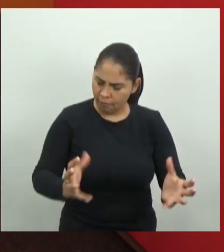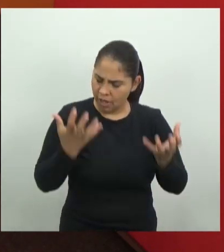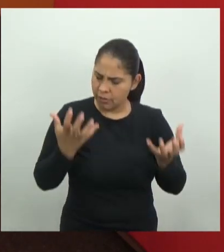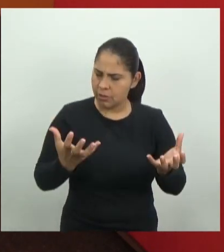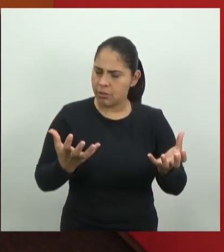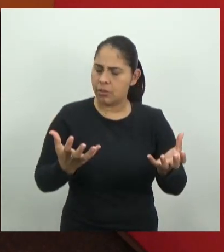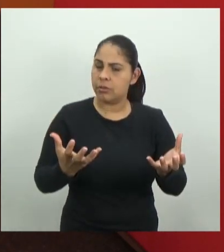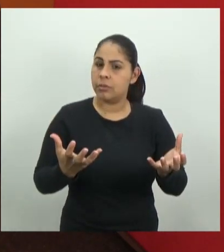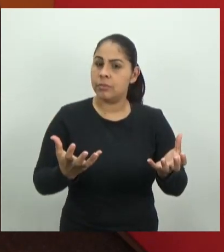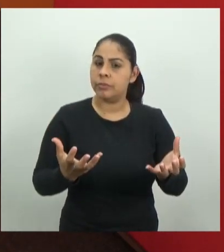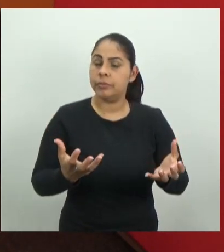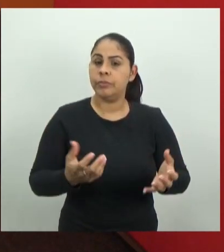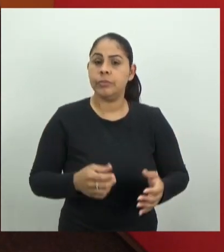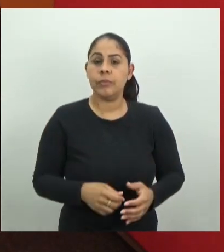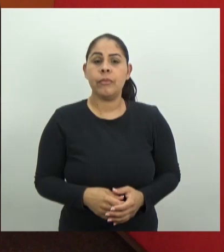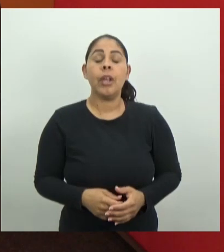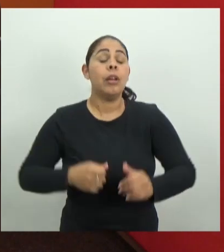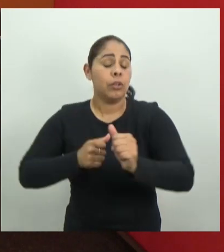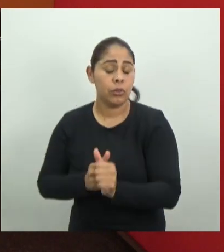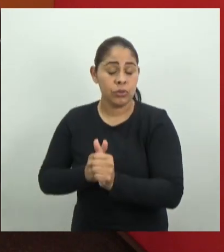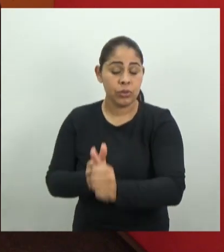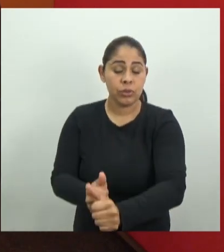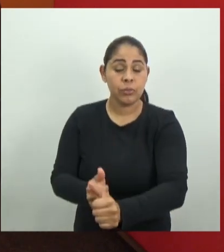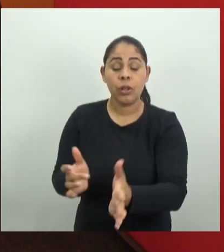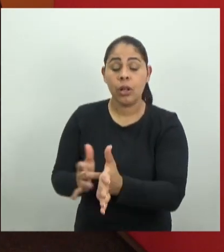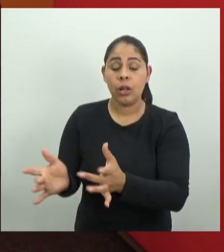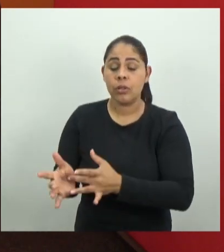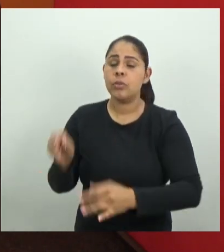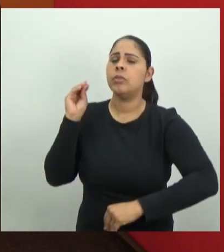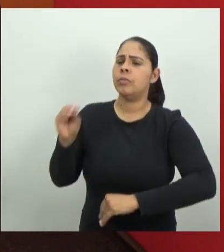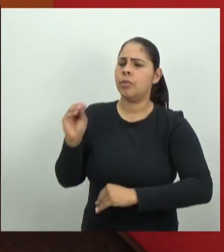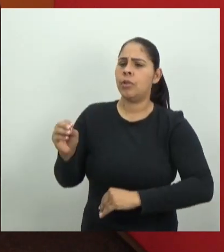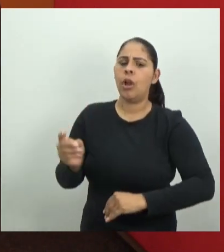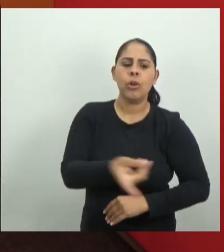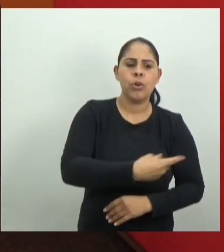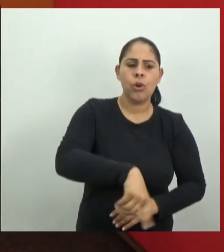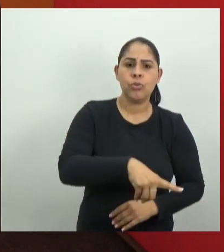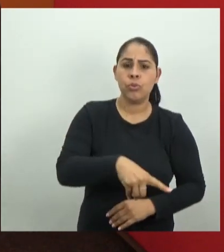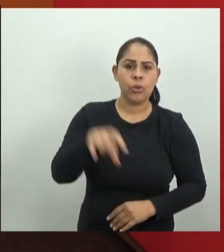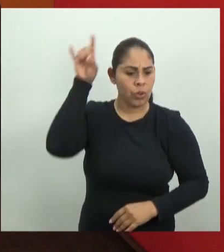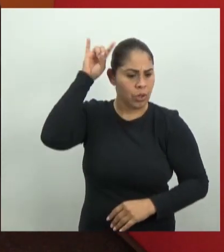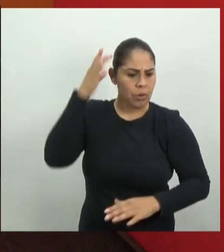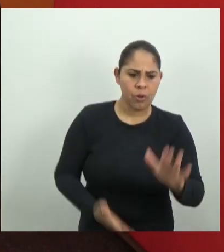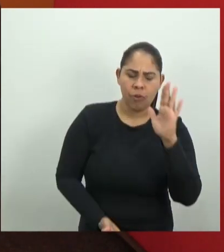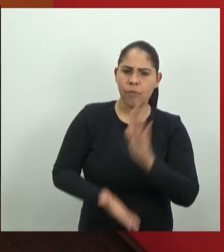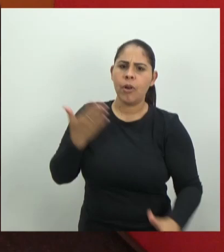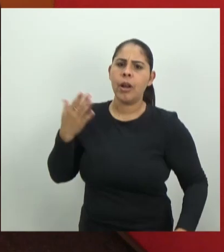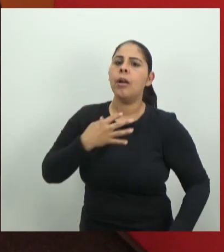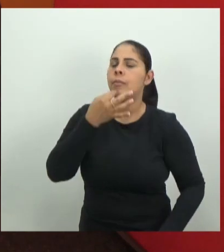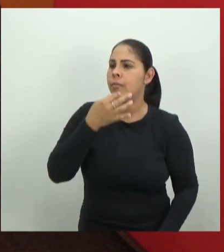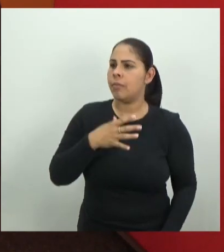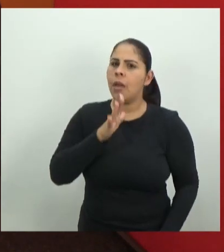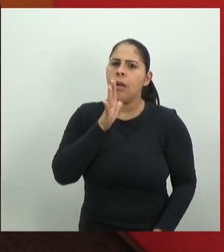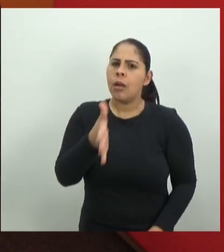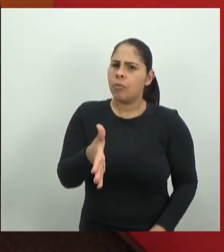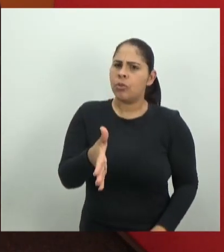dice, los discípulos le preguntaron, ¿por qué nosotros no pudimos echarlo fuera? Y Jesucristo le dijo, por